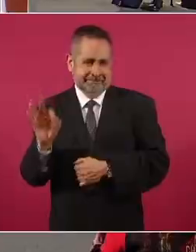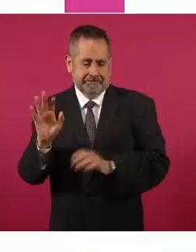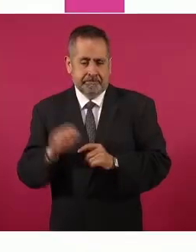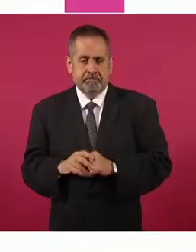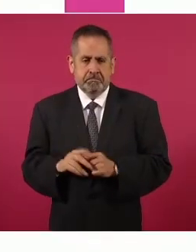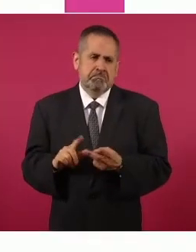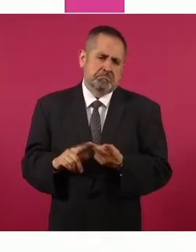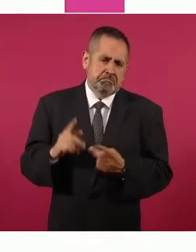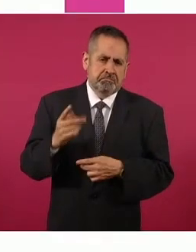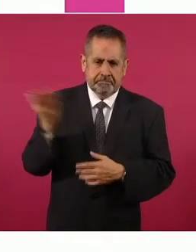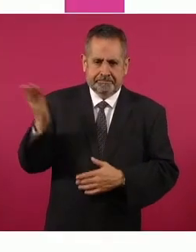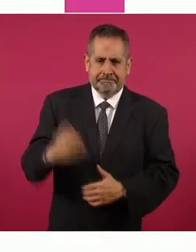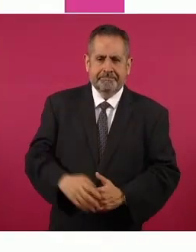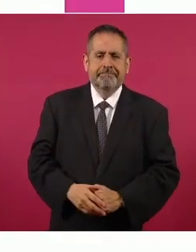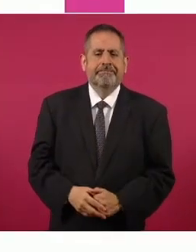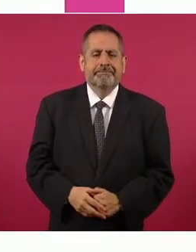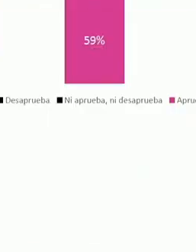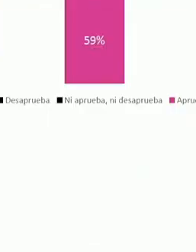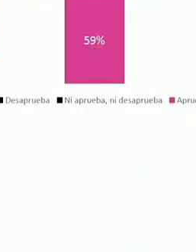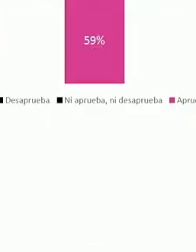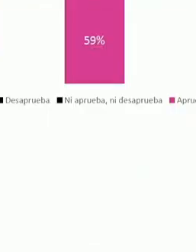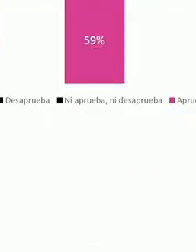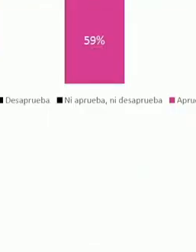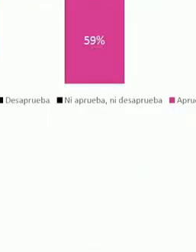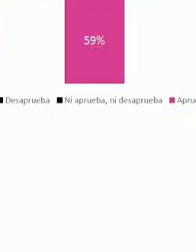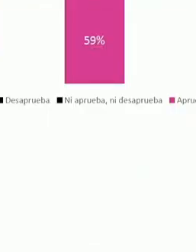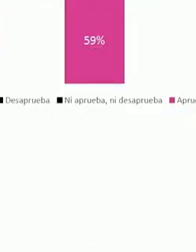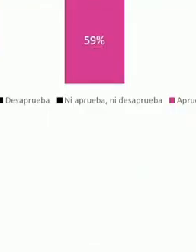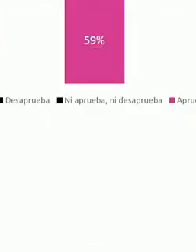algo necesario 28,